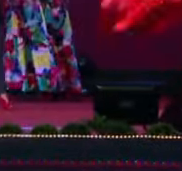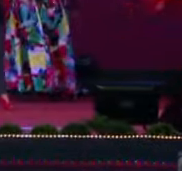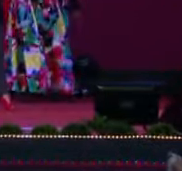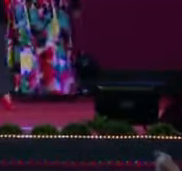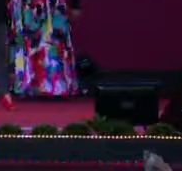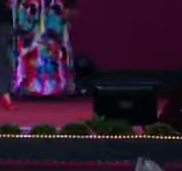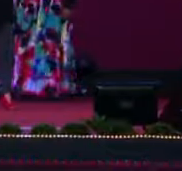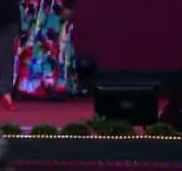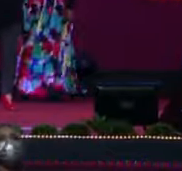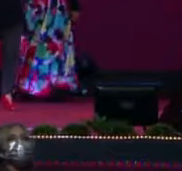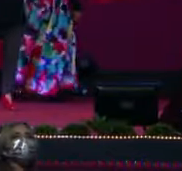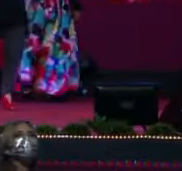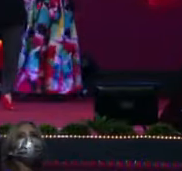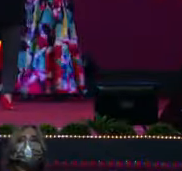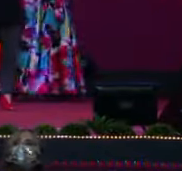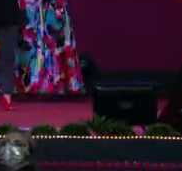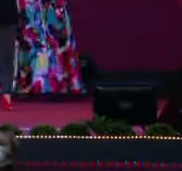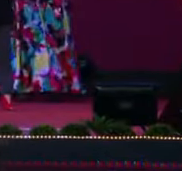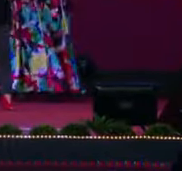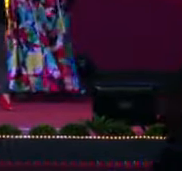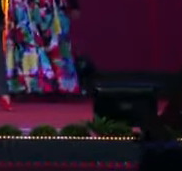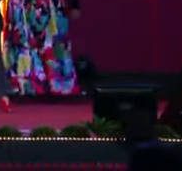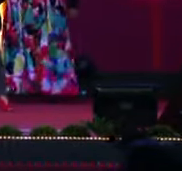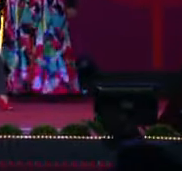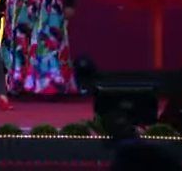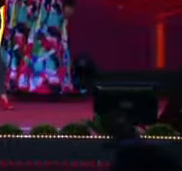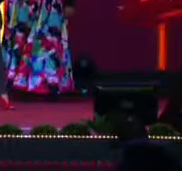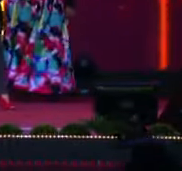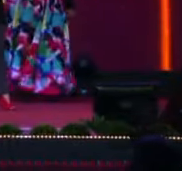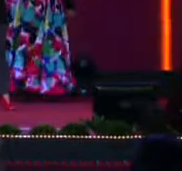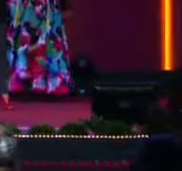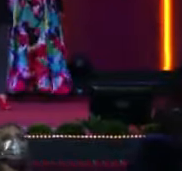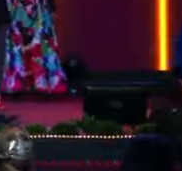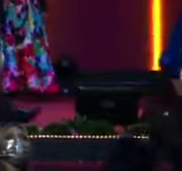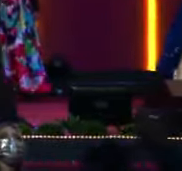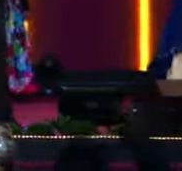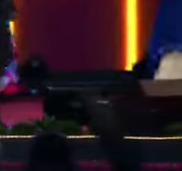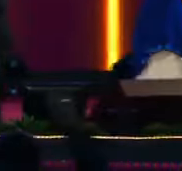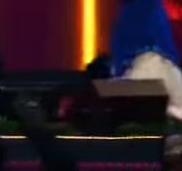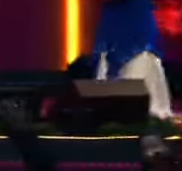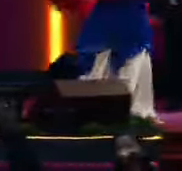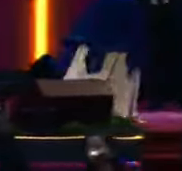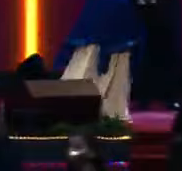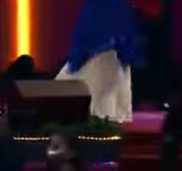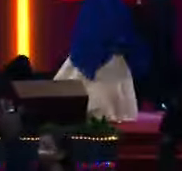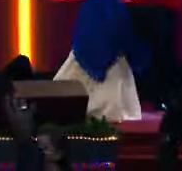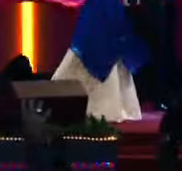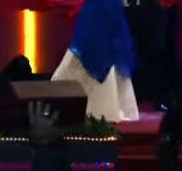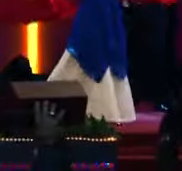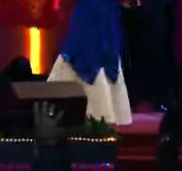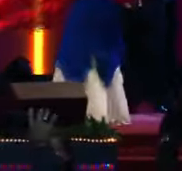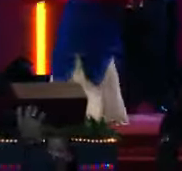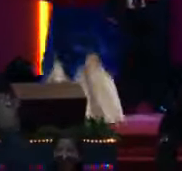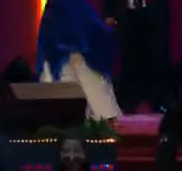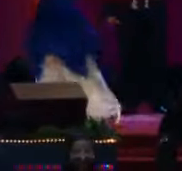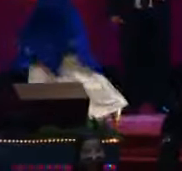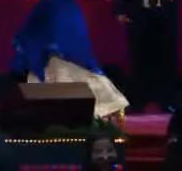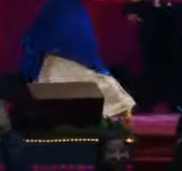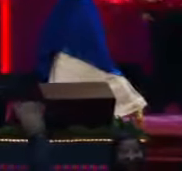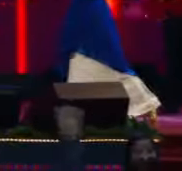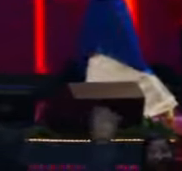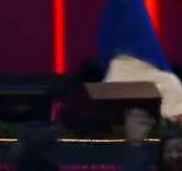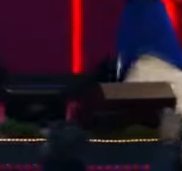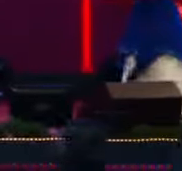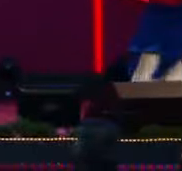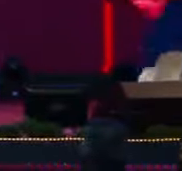por cuanto es débil mi poder se perfecciona en tu debilidad. Alguien lo cree por este lugar, por acá. La gente ha dicho no te